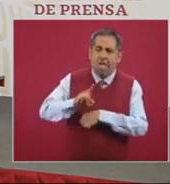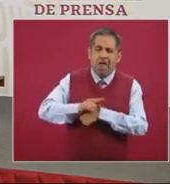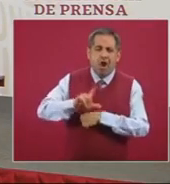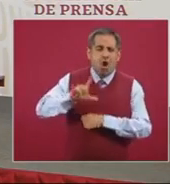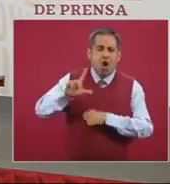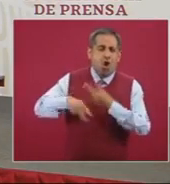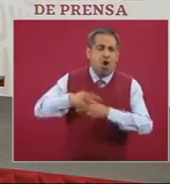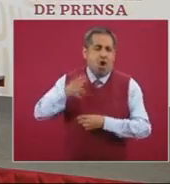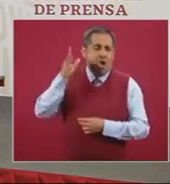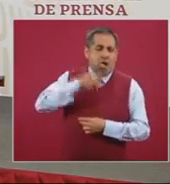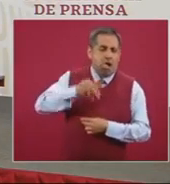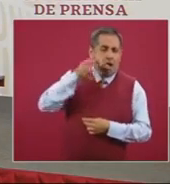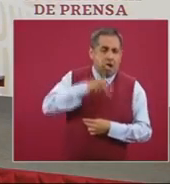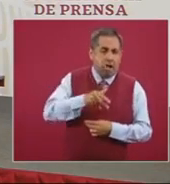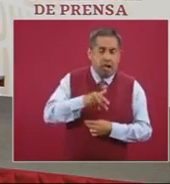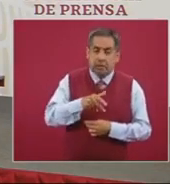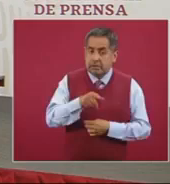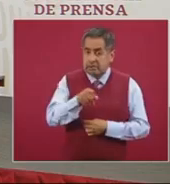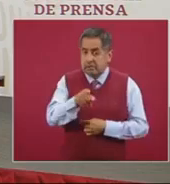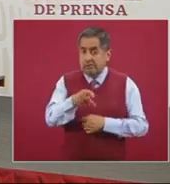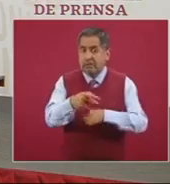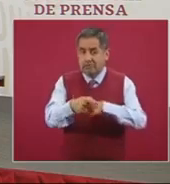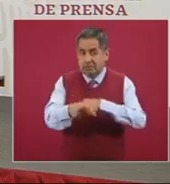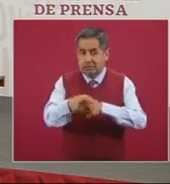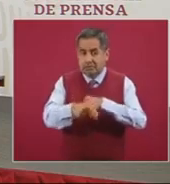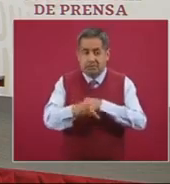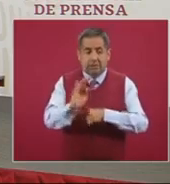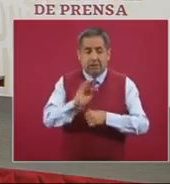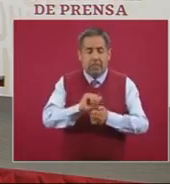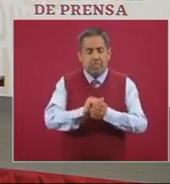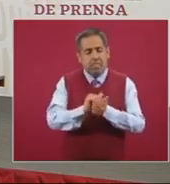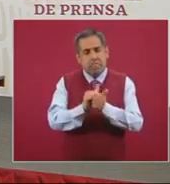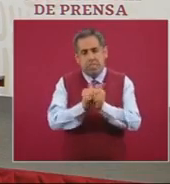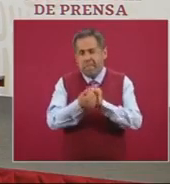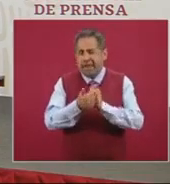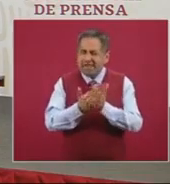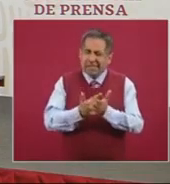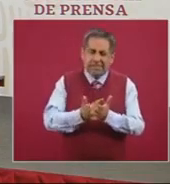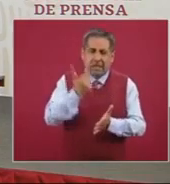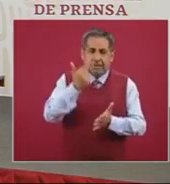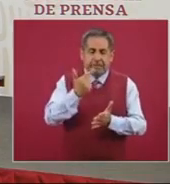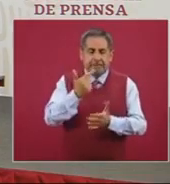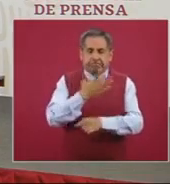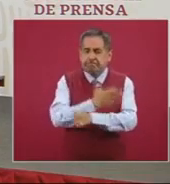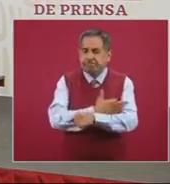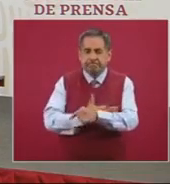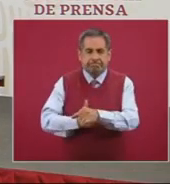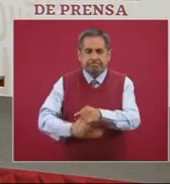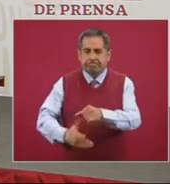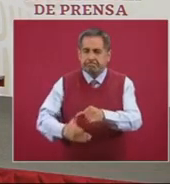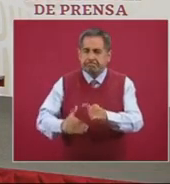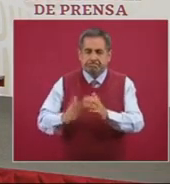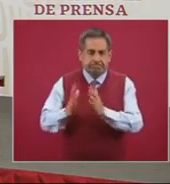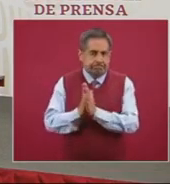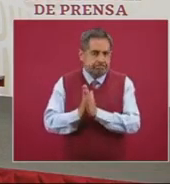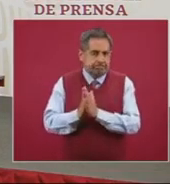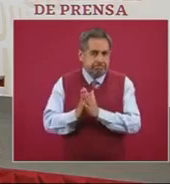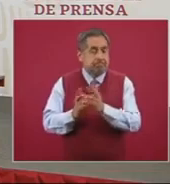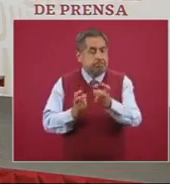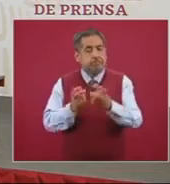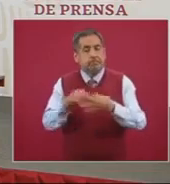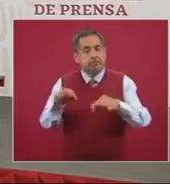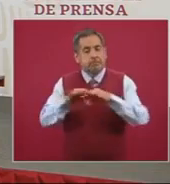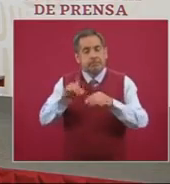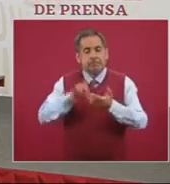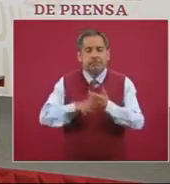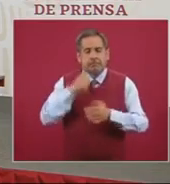evaluarse, entonces corre riesgo de que se complique y también de que ya no se pueda hacer algo. Muy, muy importante.